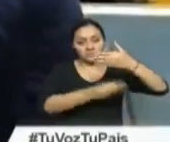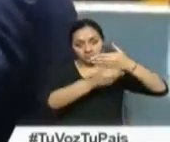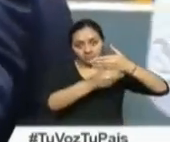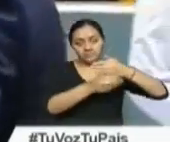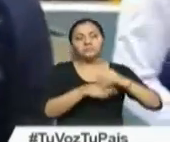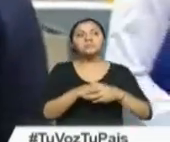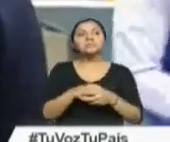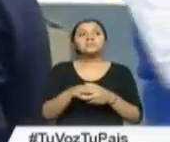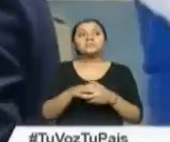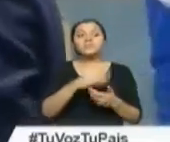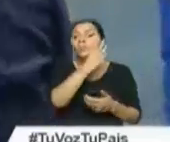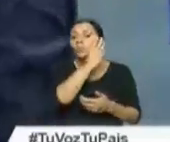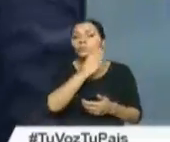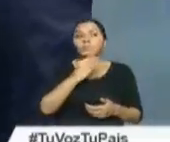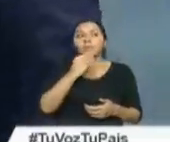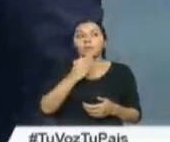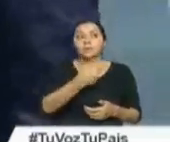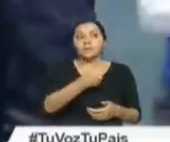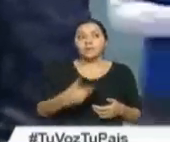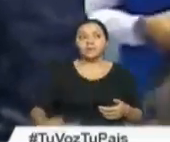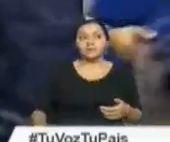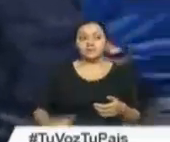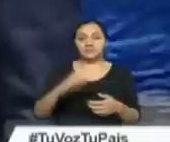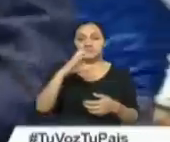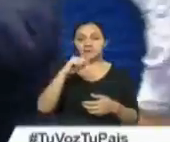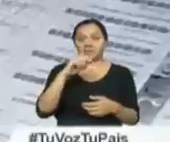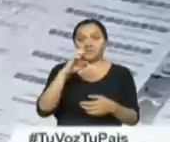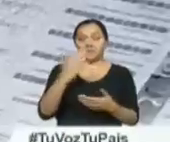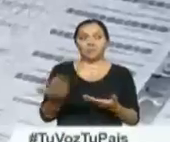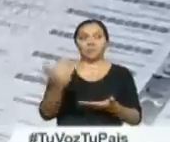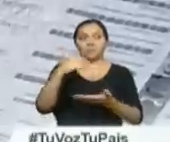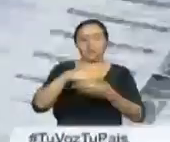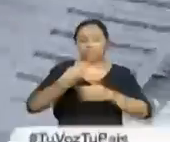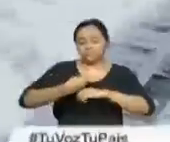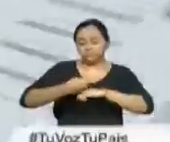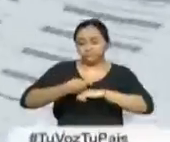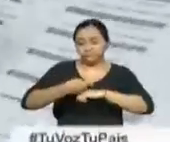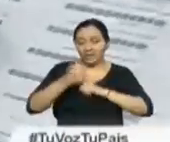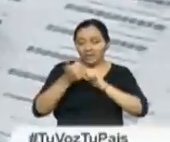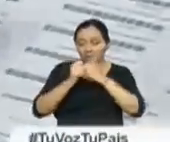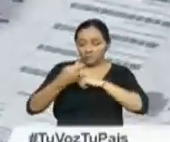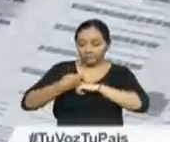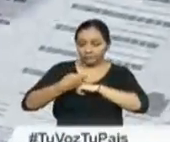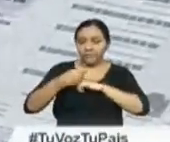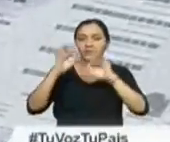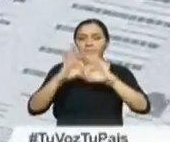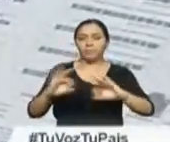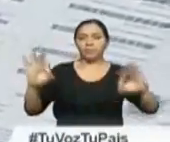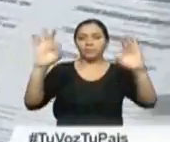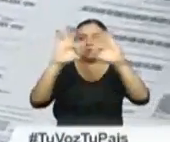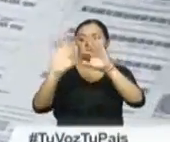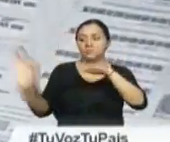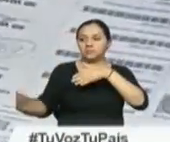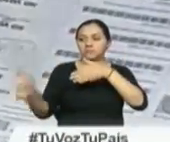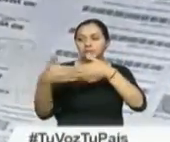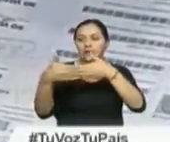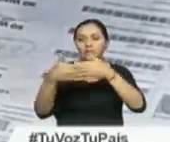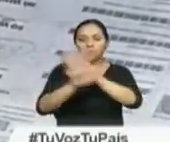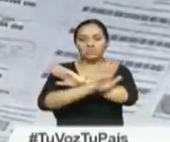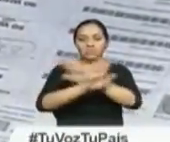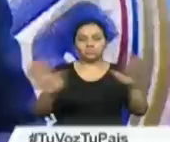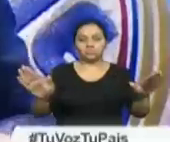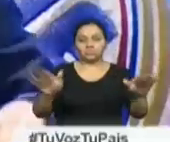Pozo, presidente del Consejo Nacional Electoral, señaló que este recuento voto a voto fue importante para poder cerrar la parte electoral